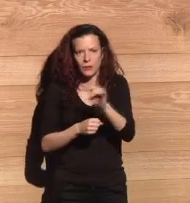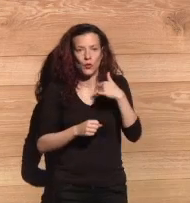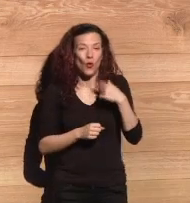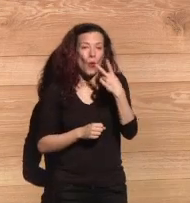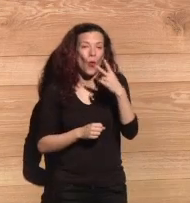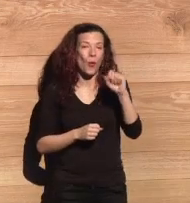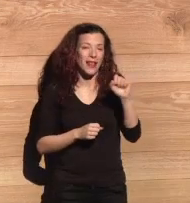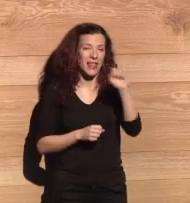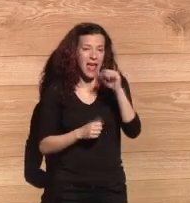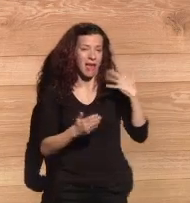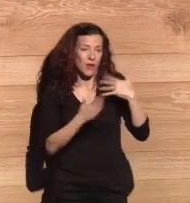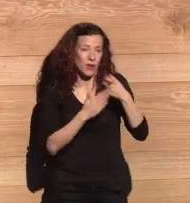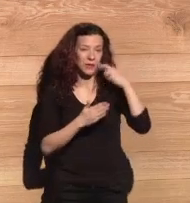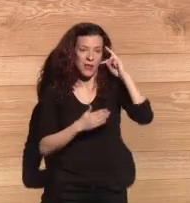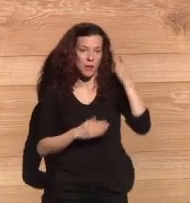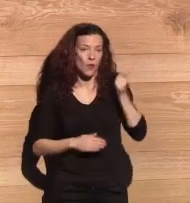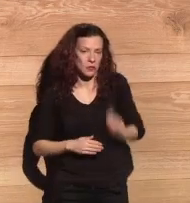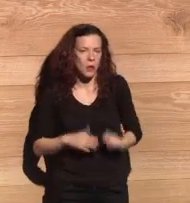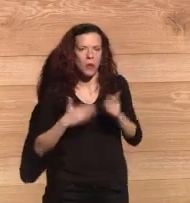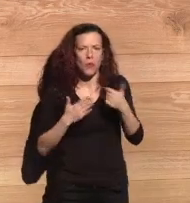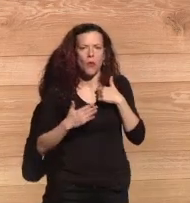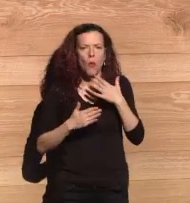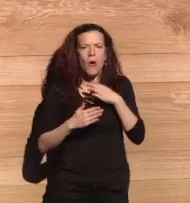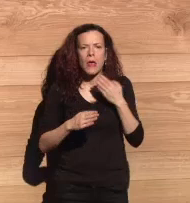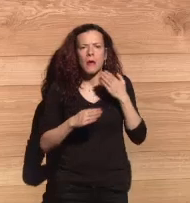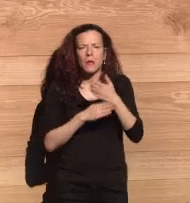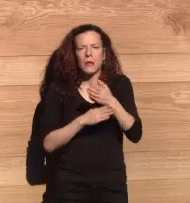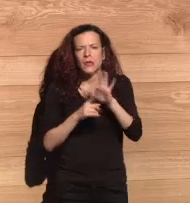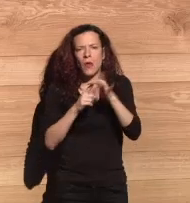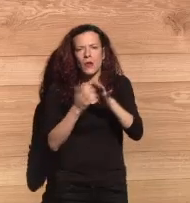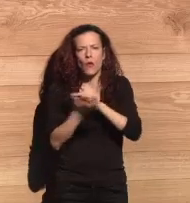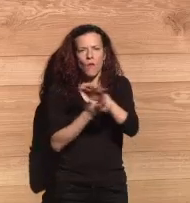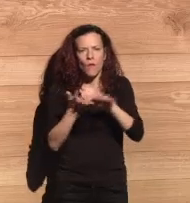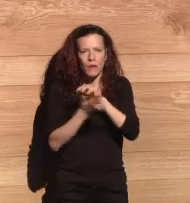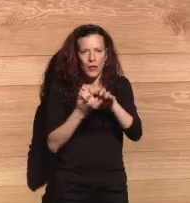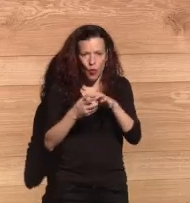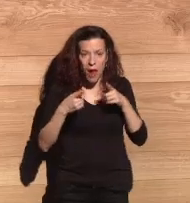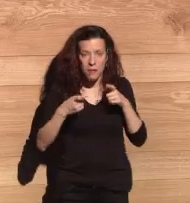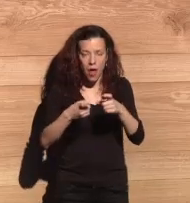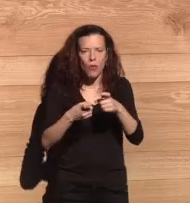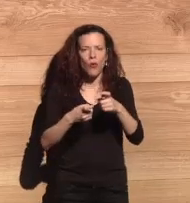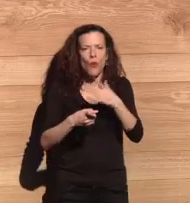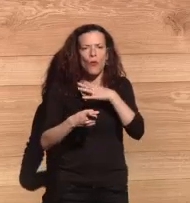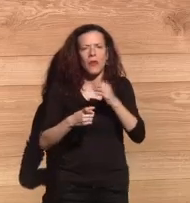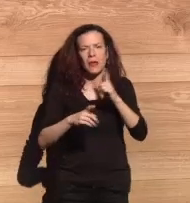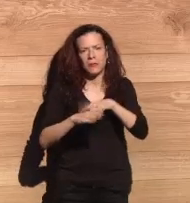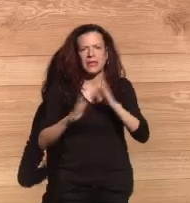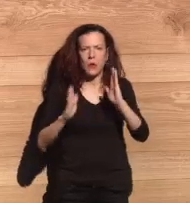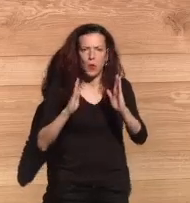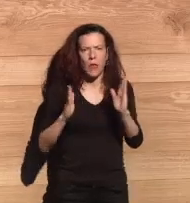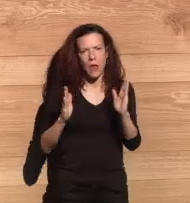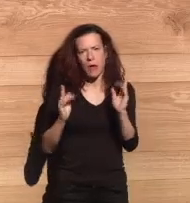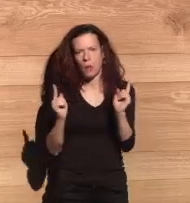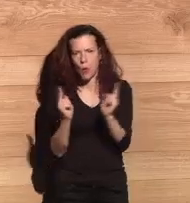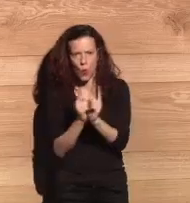trabajando como fotógrafa y habré cubierto situaciones de conflicto, o sea, conflicto armado, pues una temporada bastante más pequeña